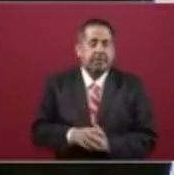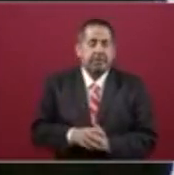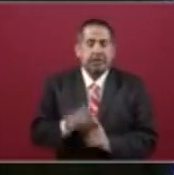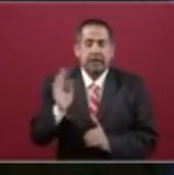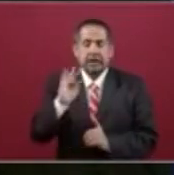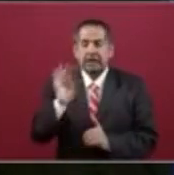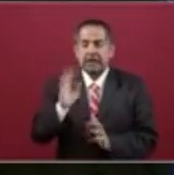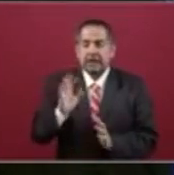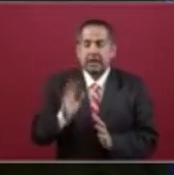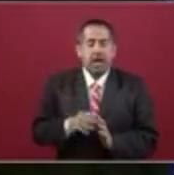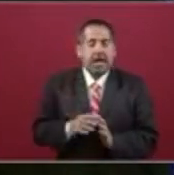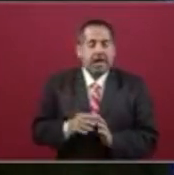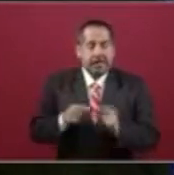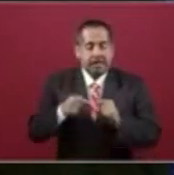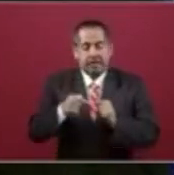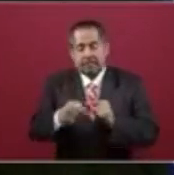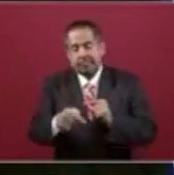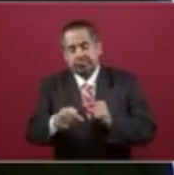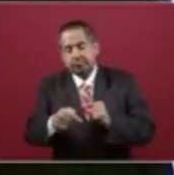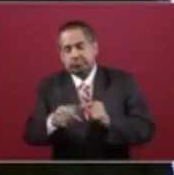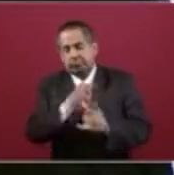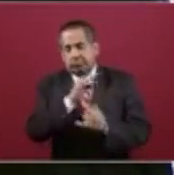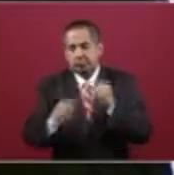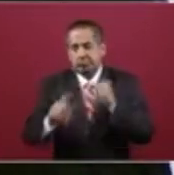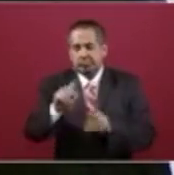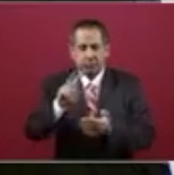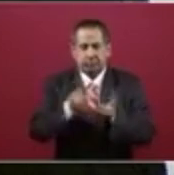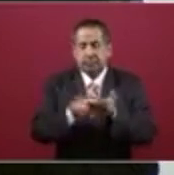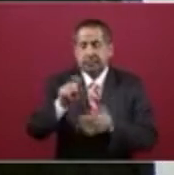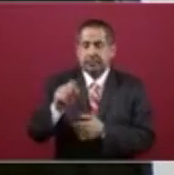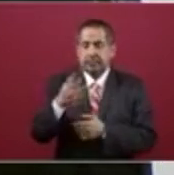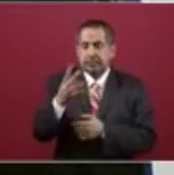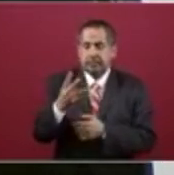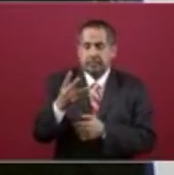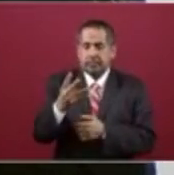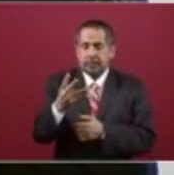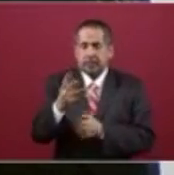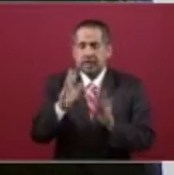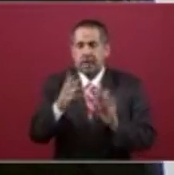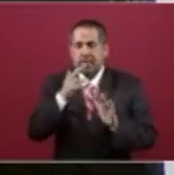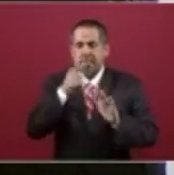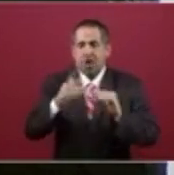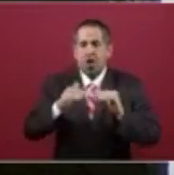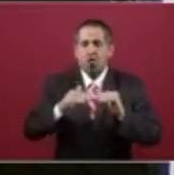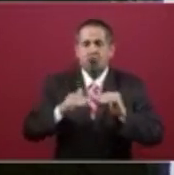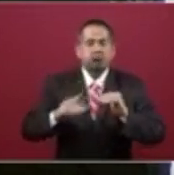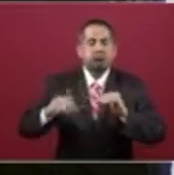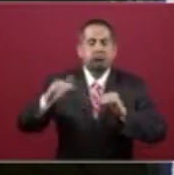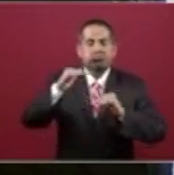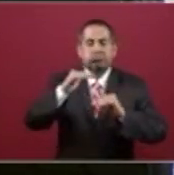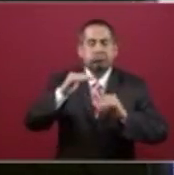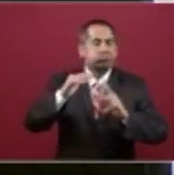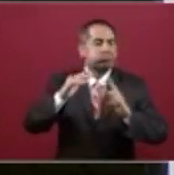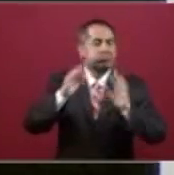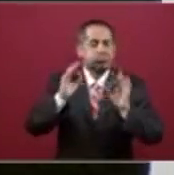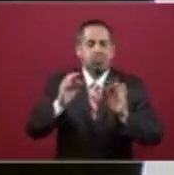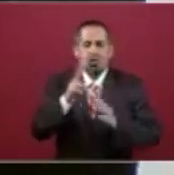dejará en los últimos días del 2024 ya una producción